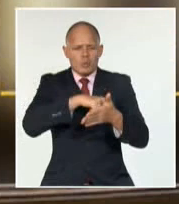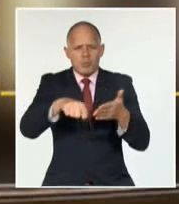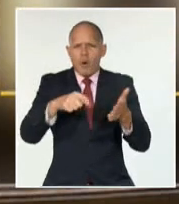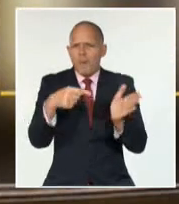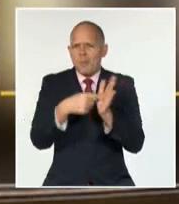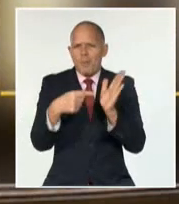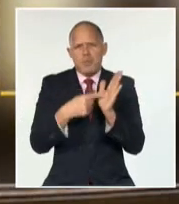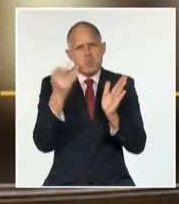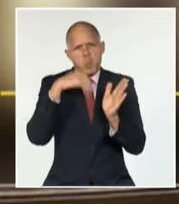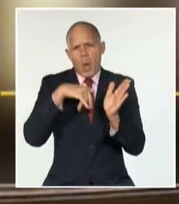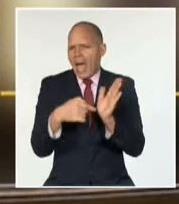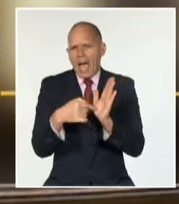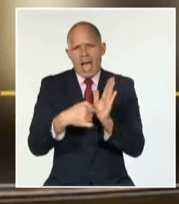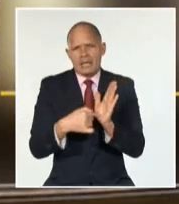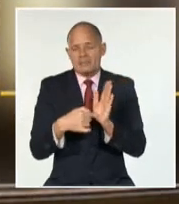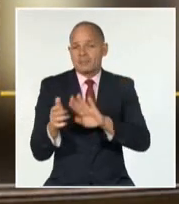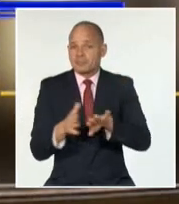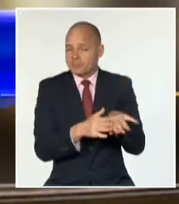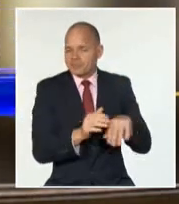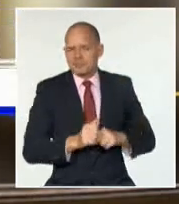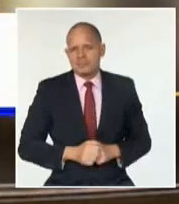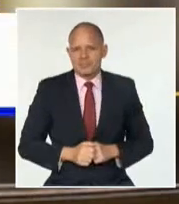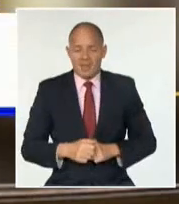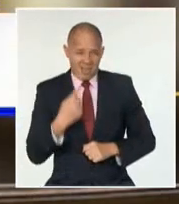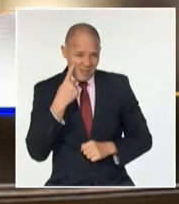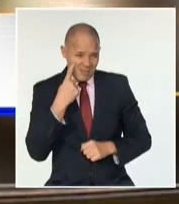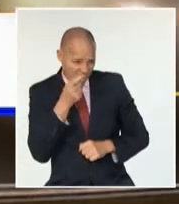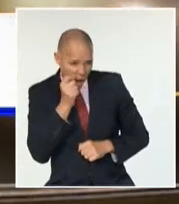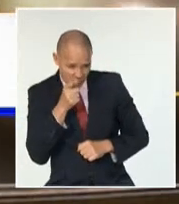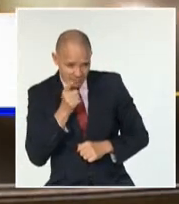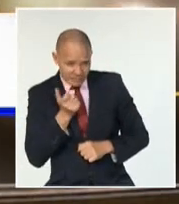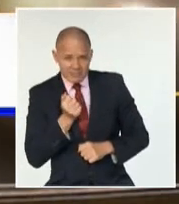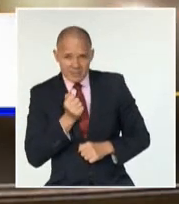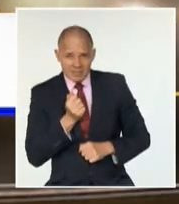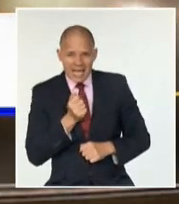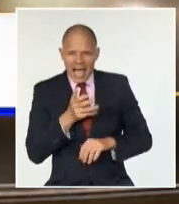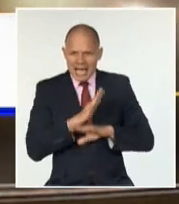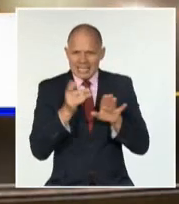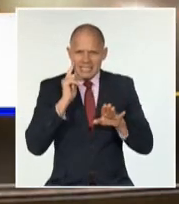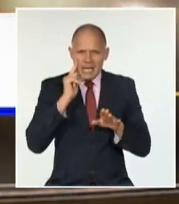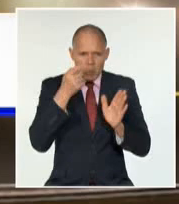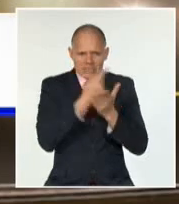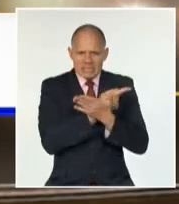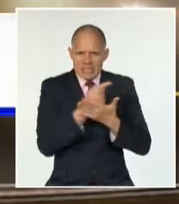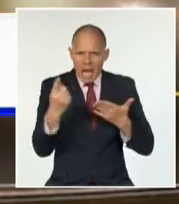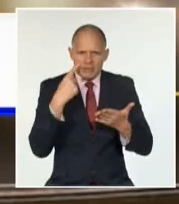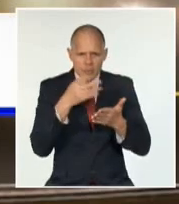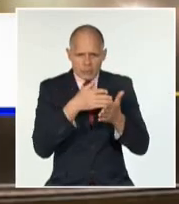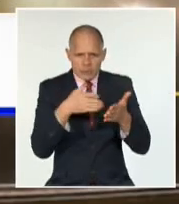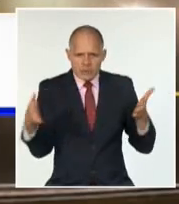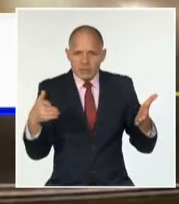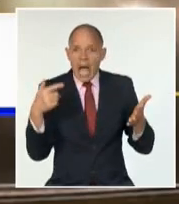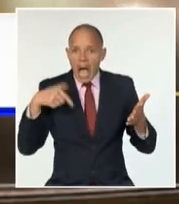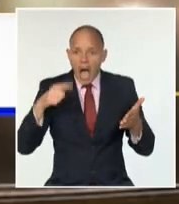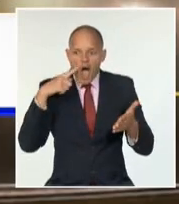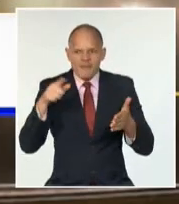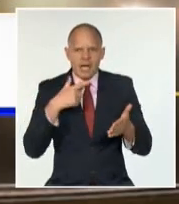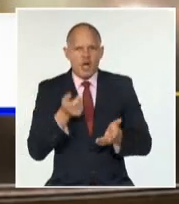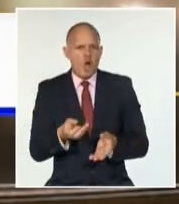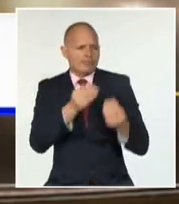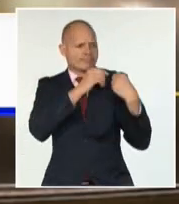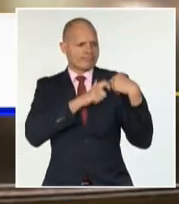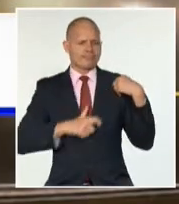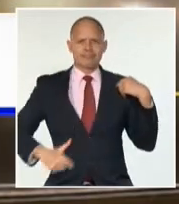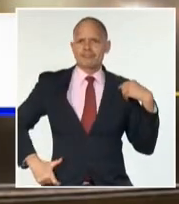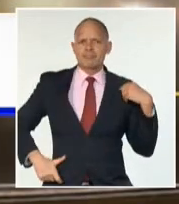gobernar. Usted, señor Feijóo, en el transcurso de esta semana, de este debate de investidura, no ha